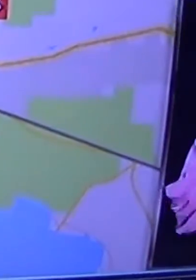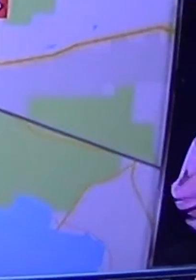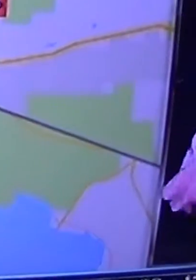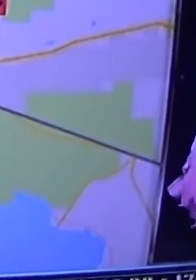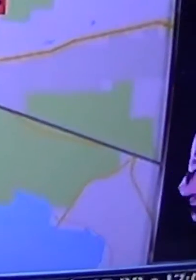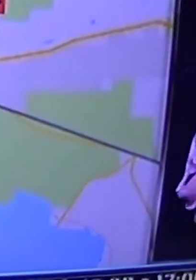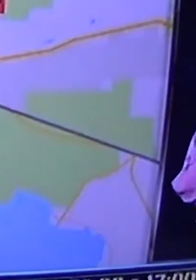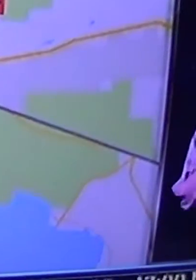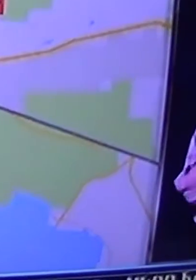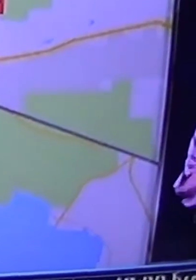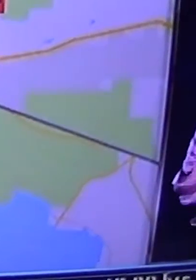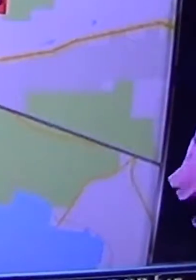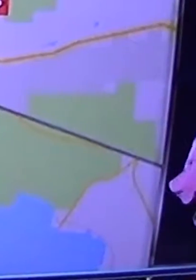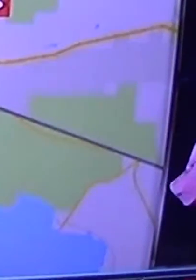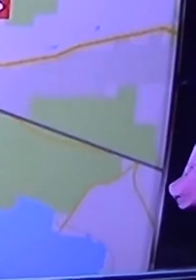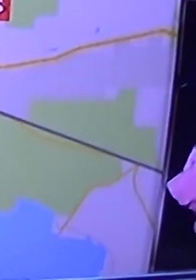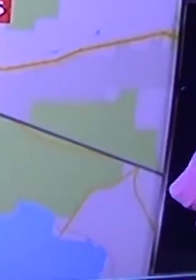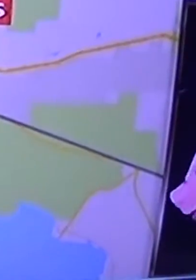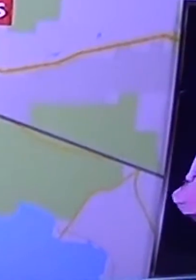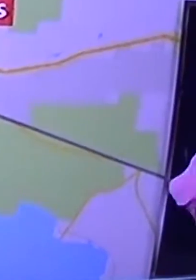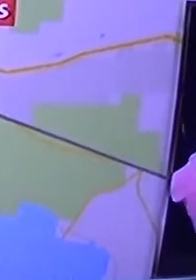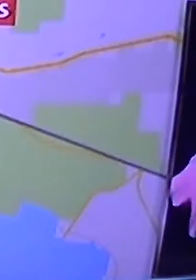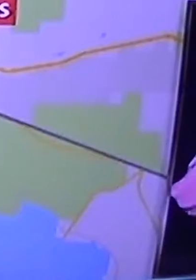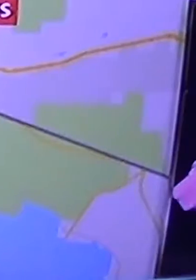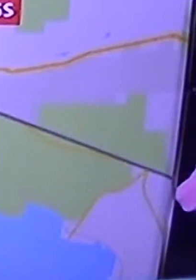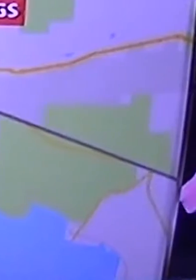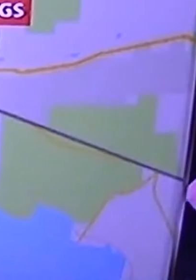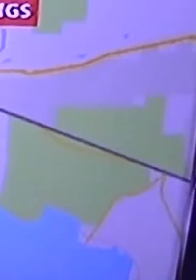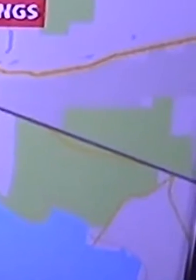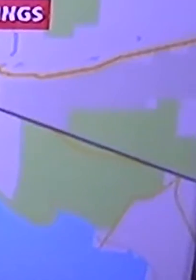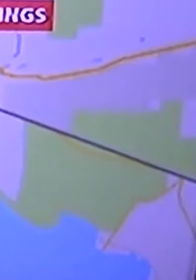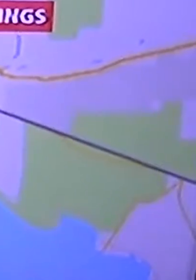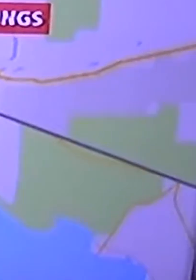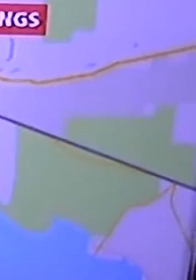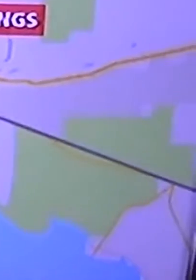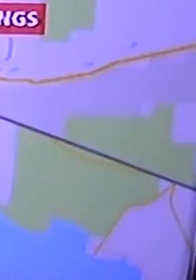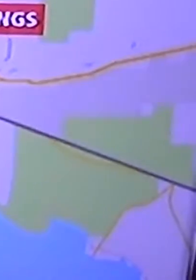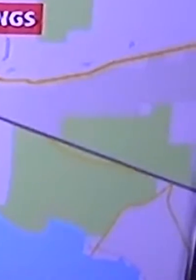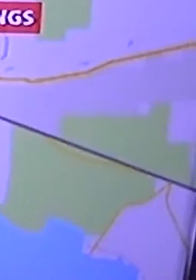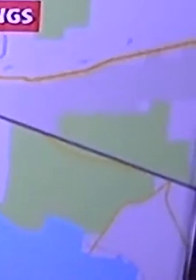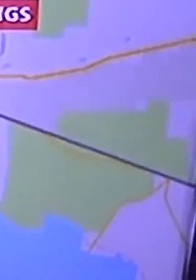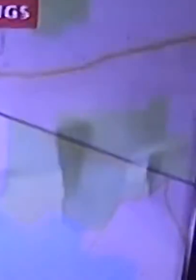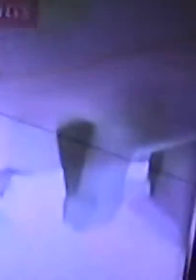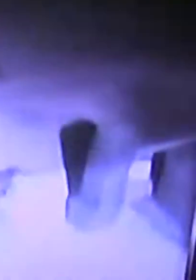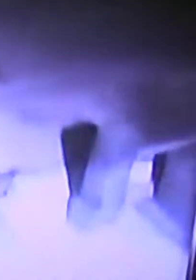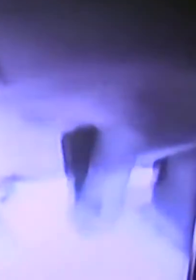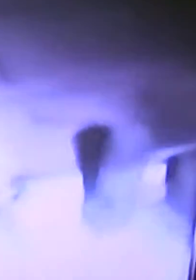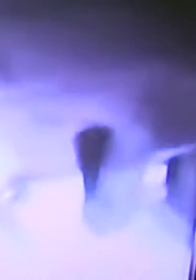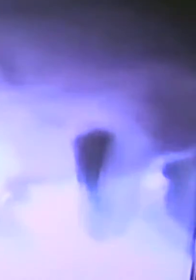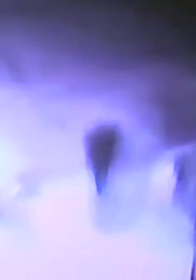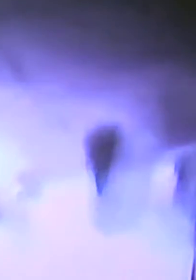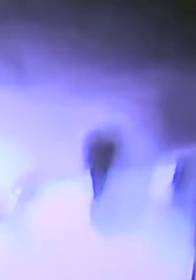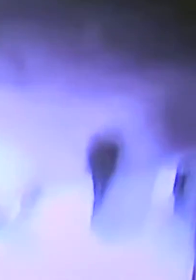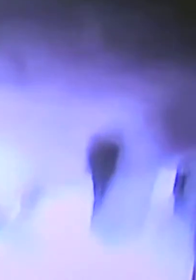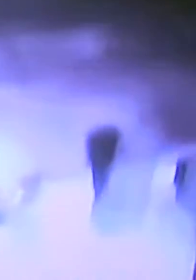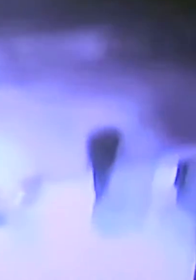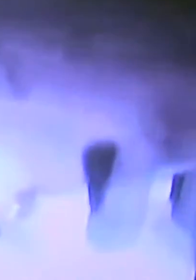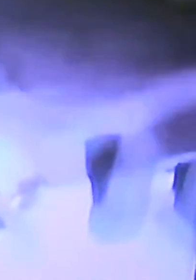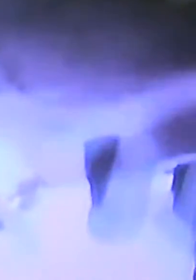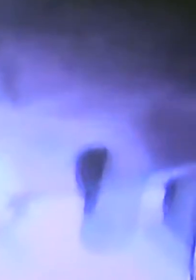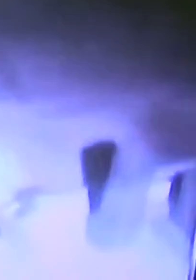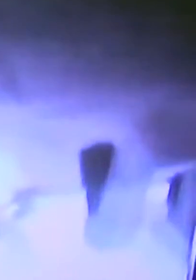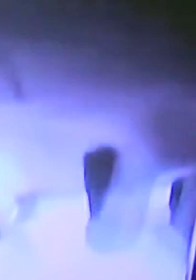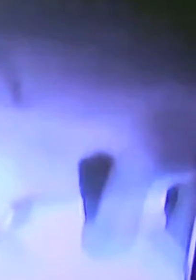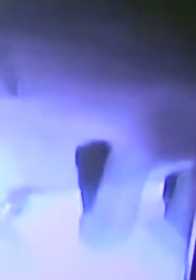de 5.2 grados en la escala de Richter, con epicentro en Borrego Springs, cerca de San Diego. Fue percibido el sismo del lado mexicano